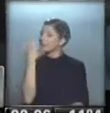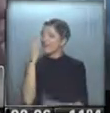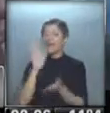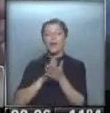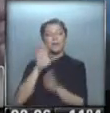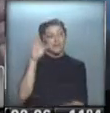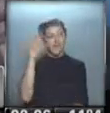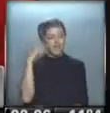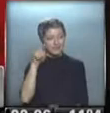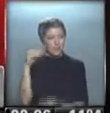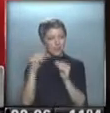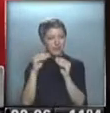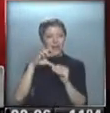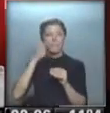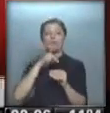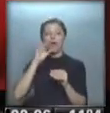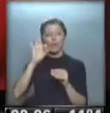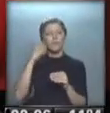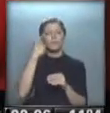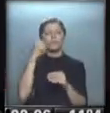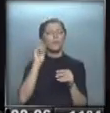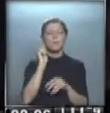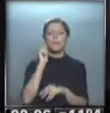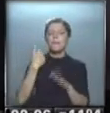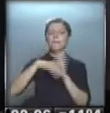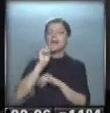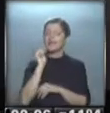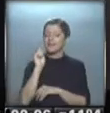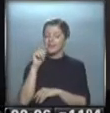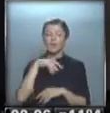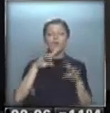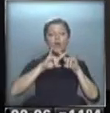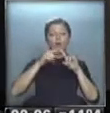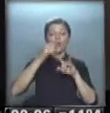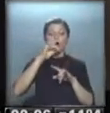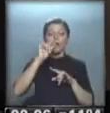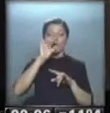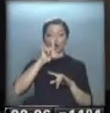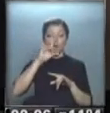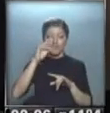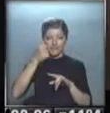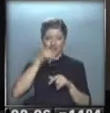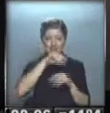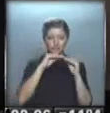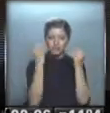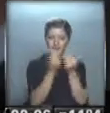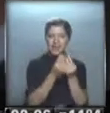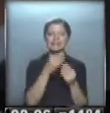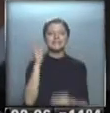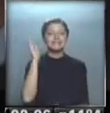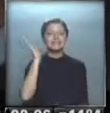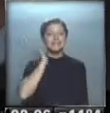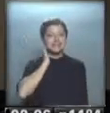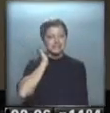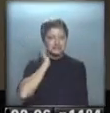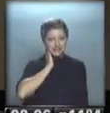Pato, que me dijo cuáles son las películas más nominadas. Bueno, Guacolda se quedó con 16 nominaciones. Sí, la que fue seleccionada pocos días